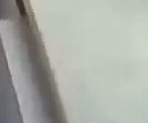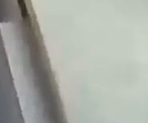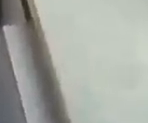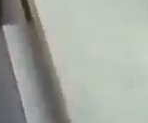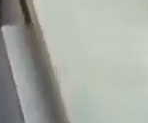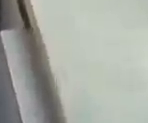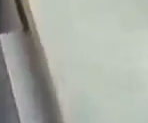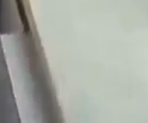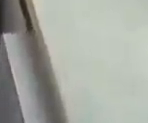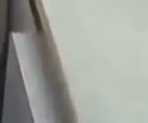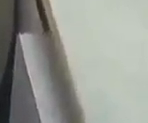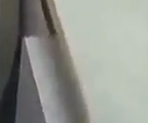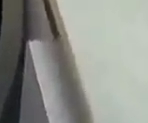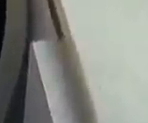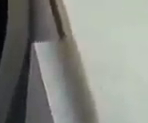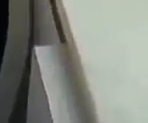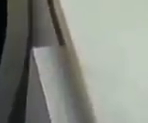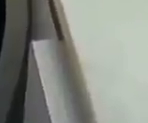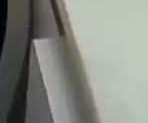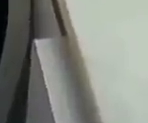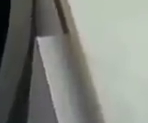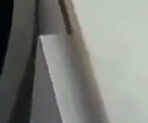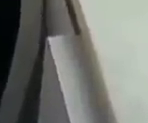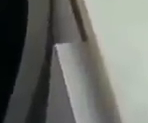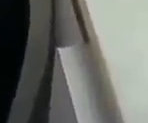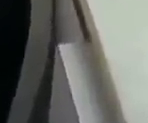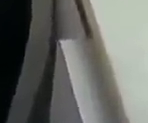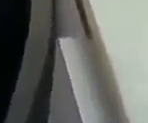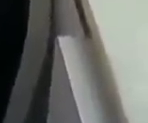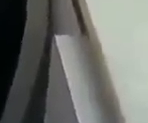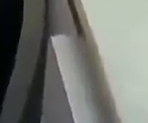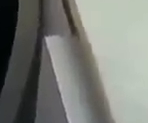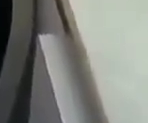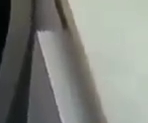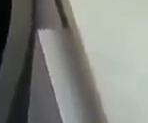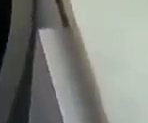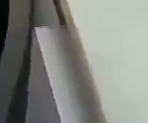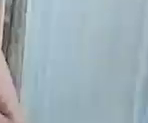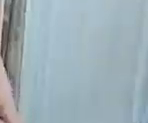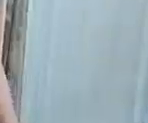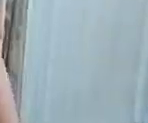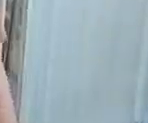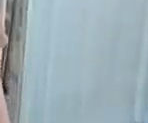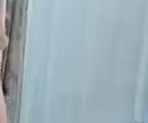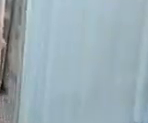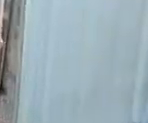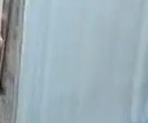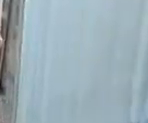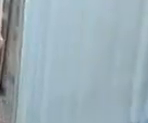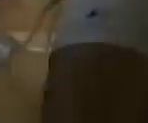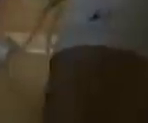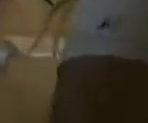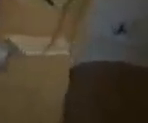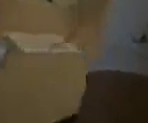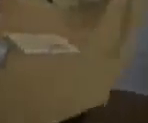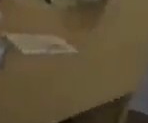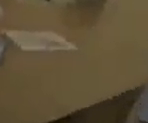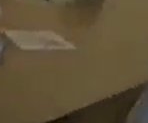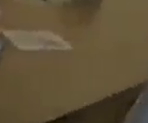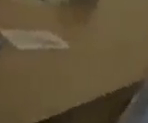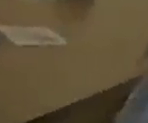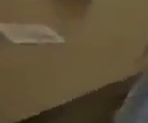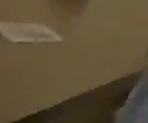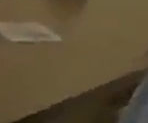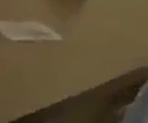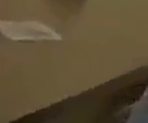a vacunarse para que estén más felices. Tenemos que cuidarnos todos. Me parece muy bueno porque así todo el